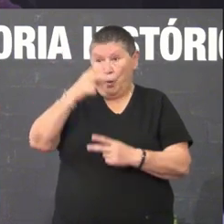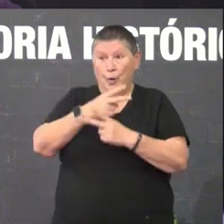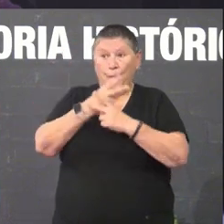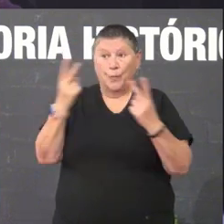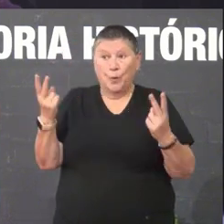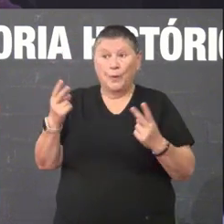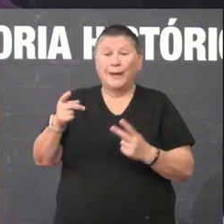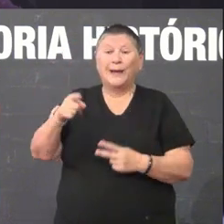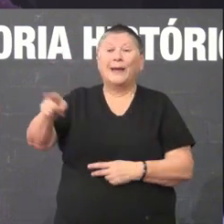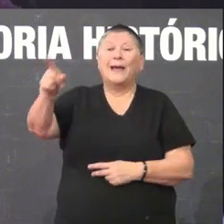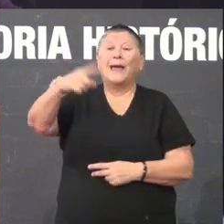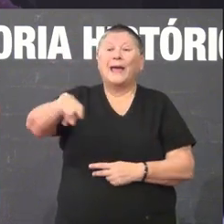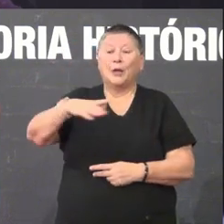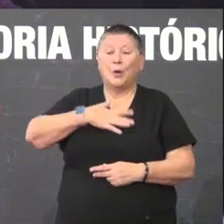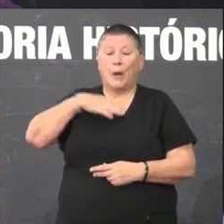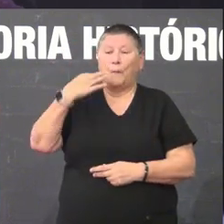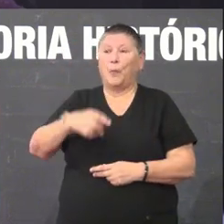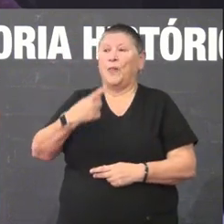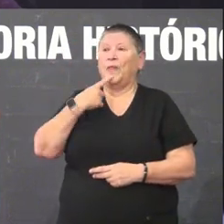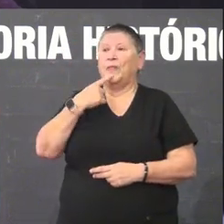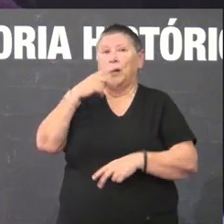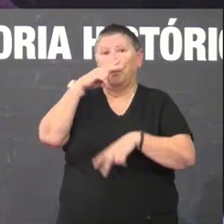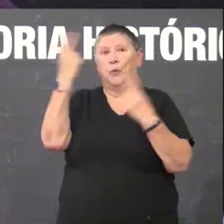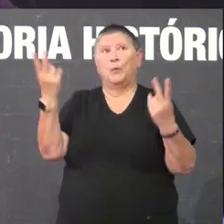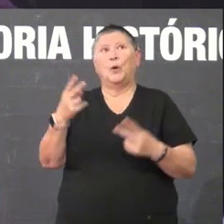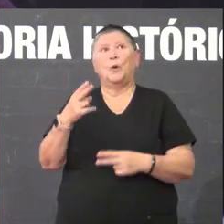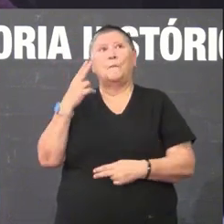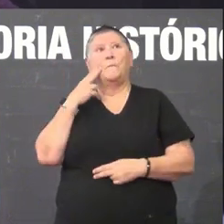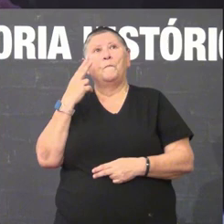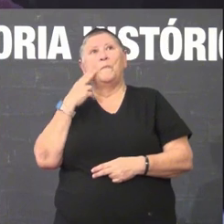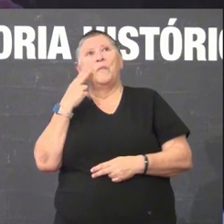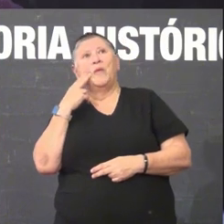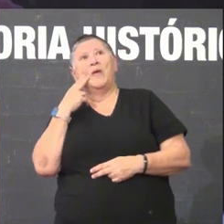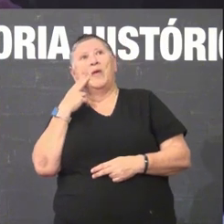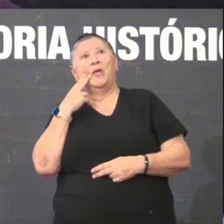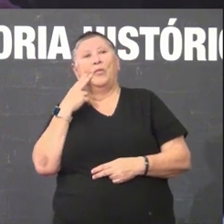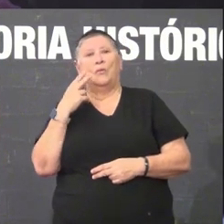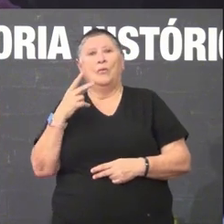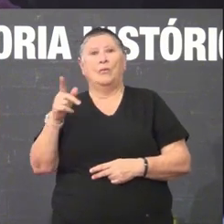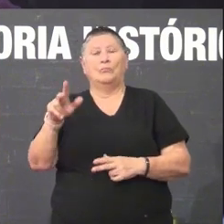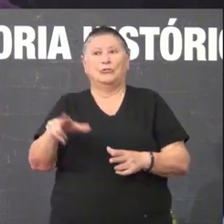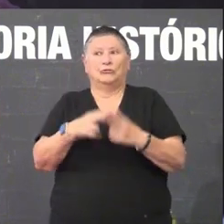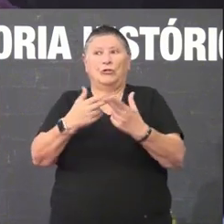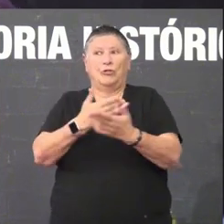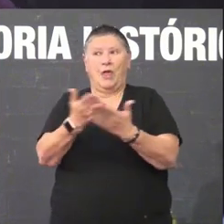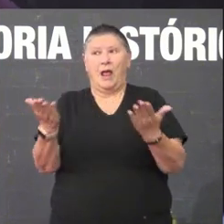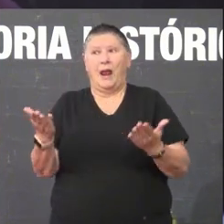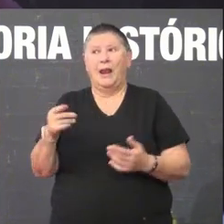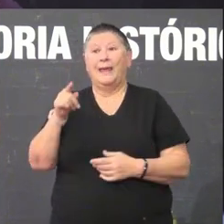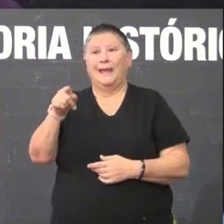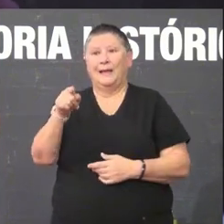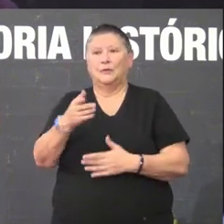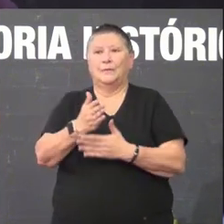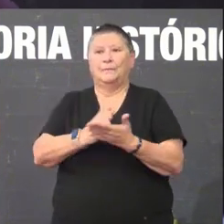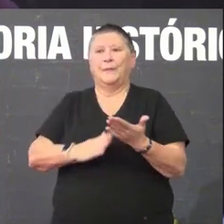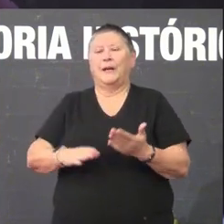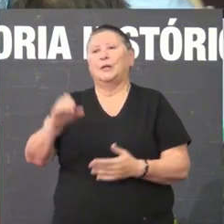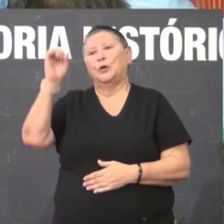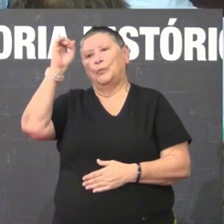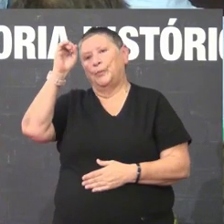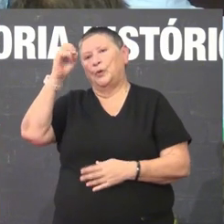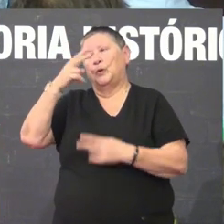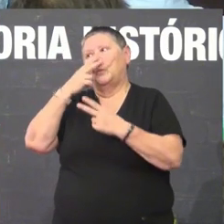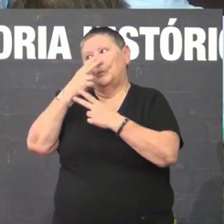aquello que puede ser expresado en público sin temor al rechazo social Y eso es lo que forma parte de la opinión pública lo que una persona puede